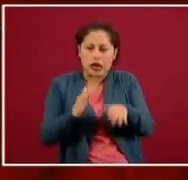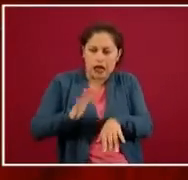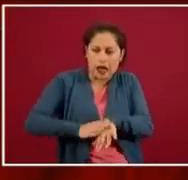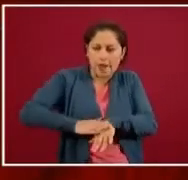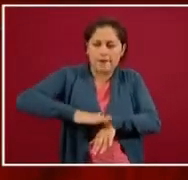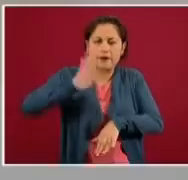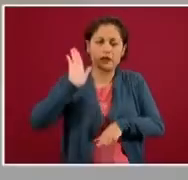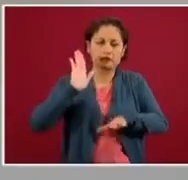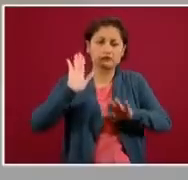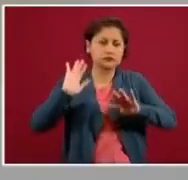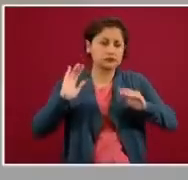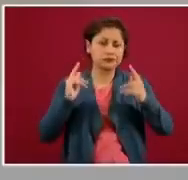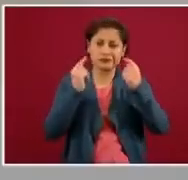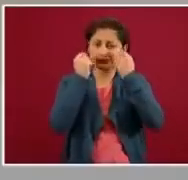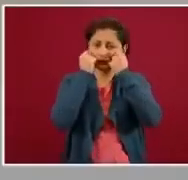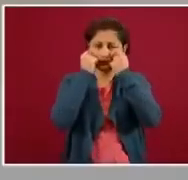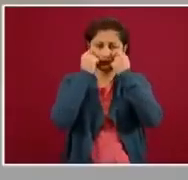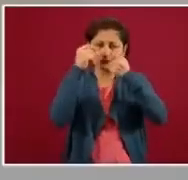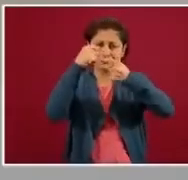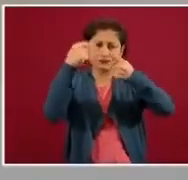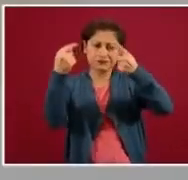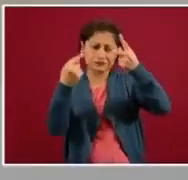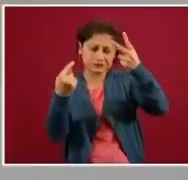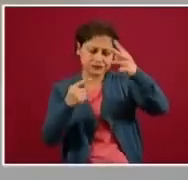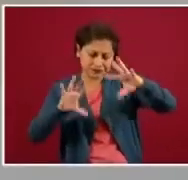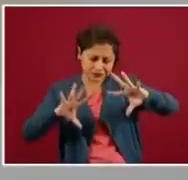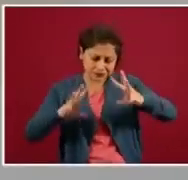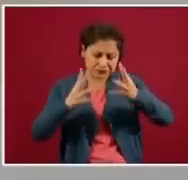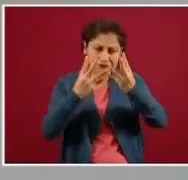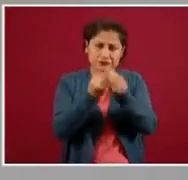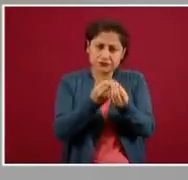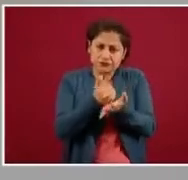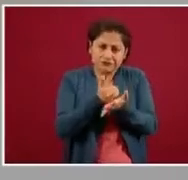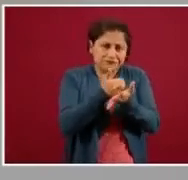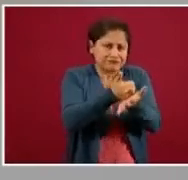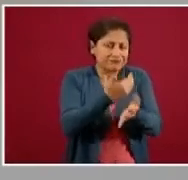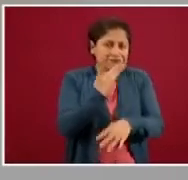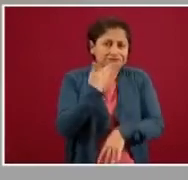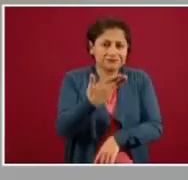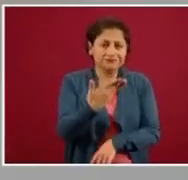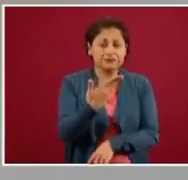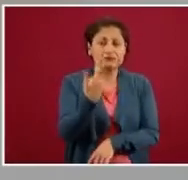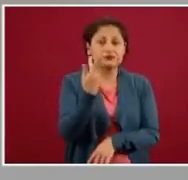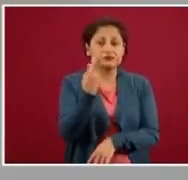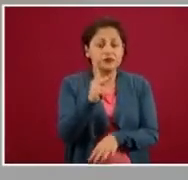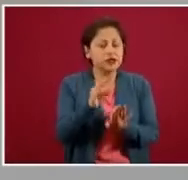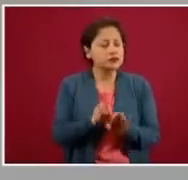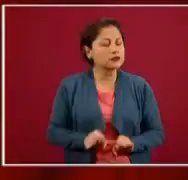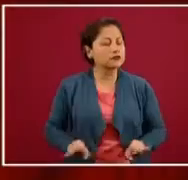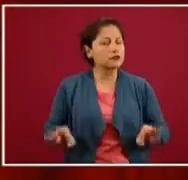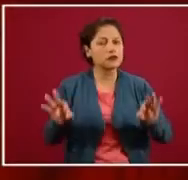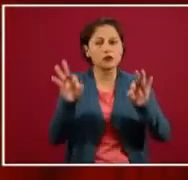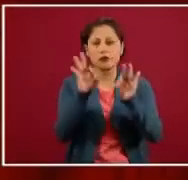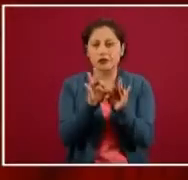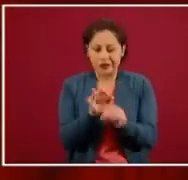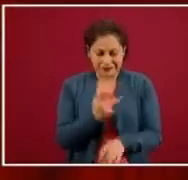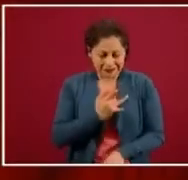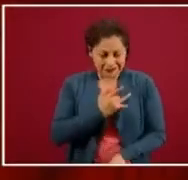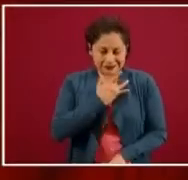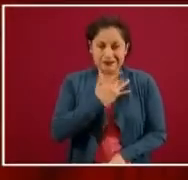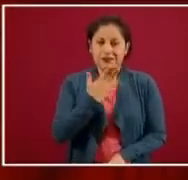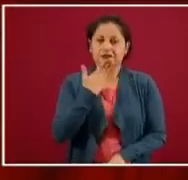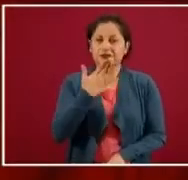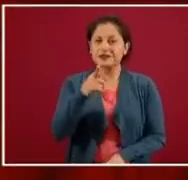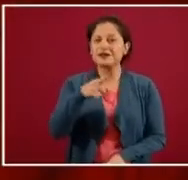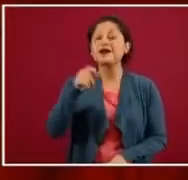sumar. Y el estado de ánimo es muy importante, porque el estado de ánimo, ayer que estuvieron, por eso fue muy importante que